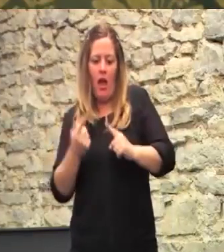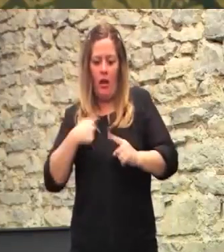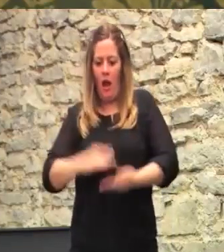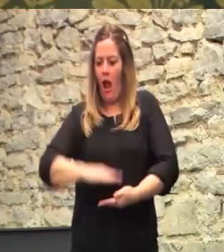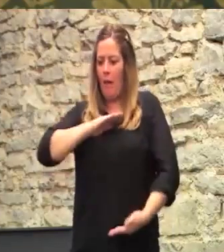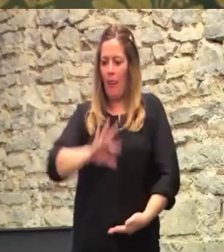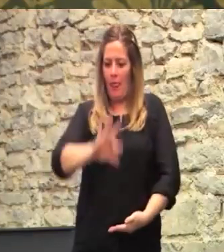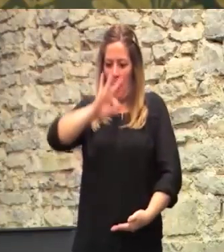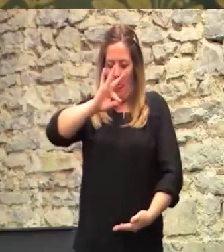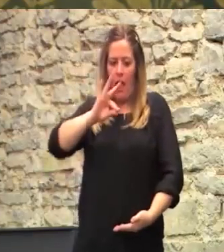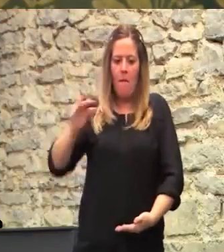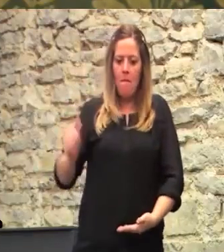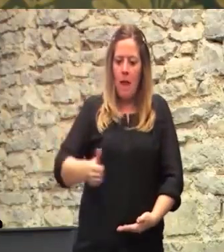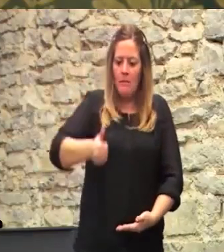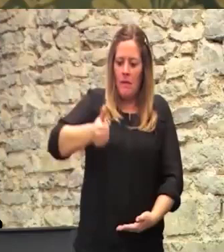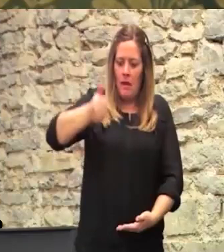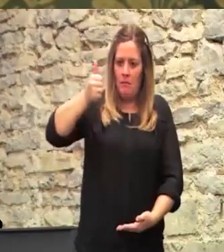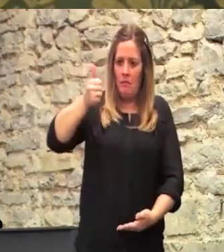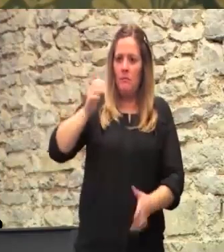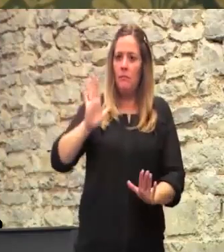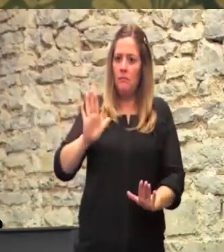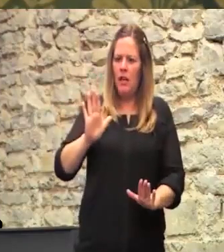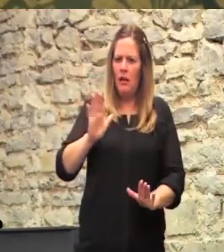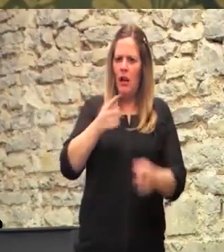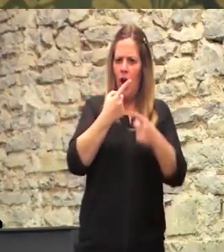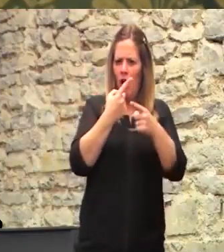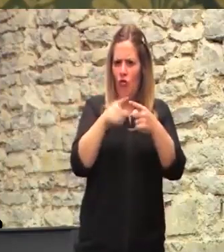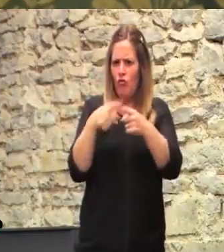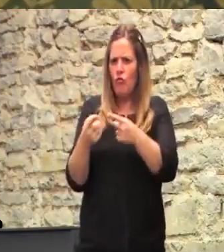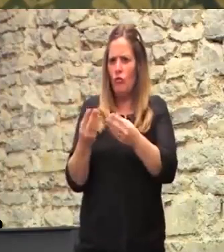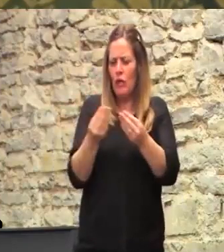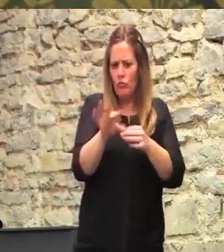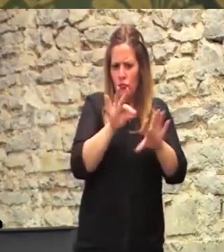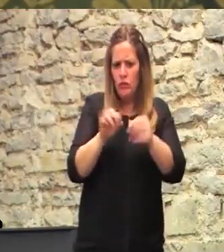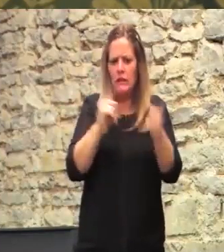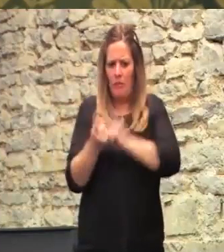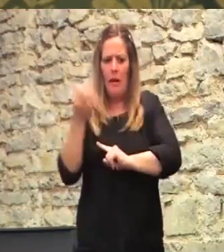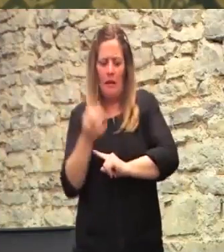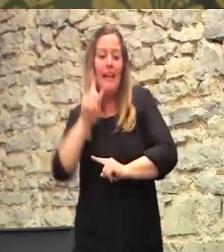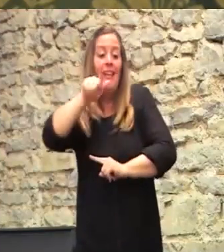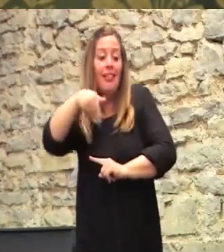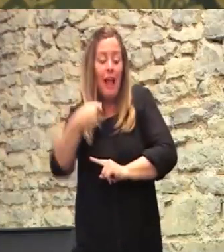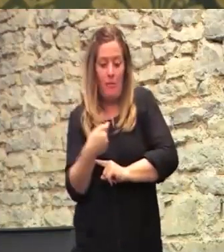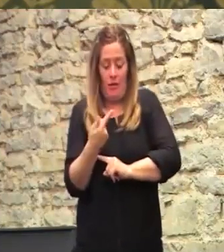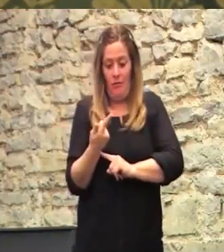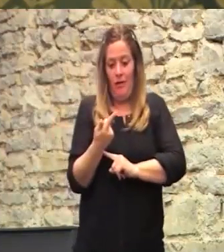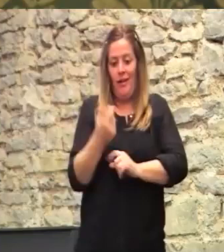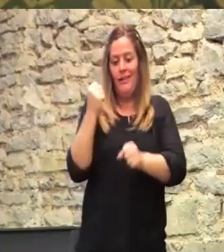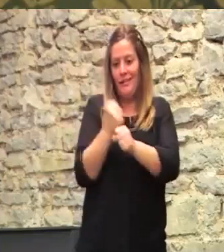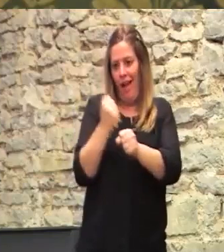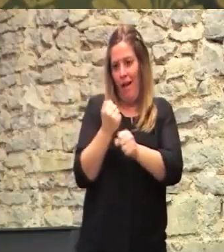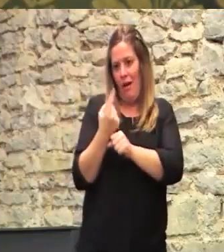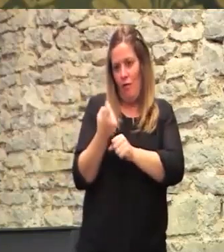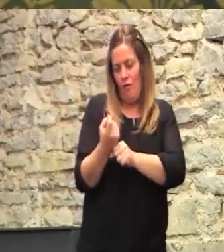hay muchas cosas que conseguir pero son mucho también para trabajar sobre la propia subjetividad así que por